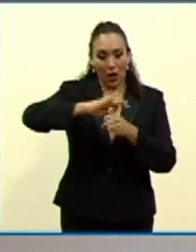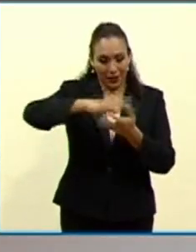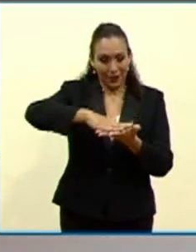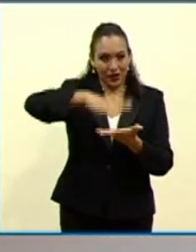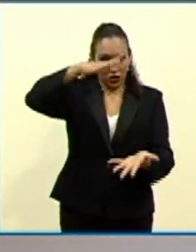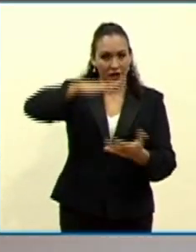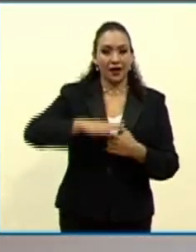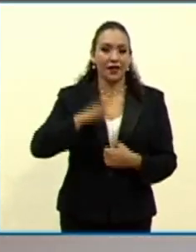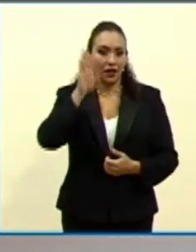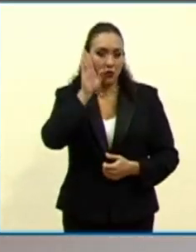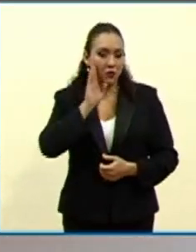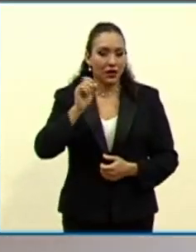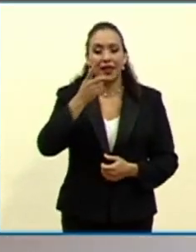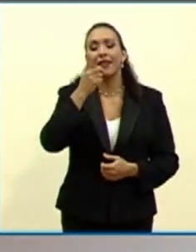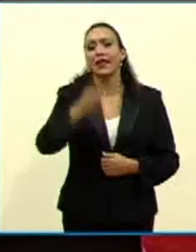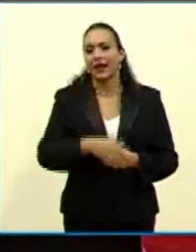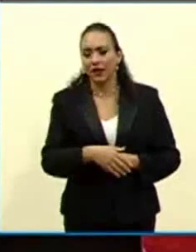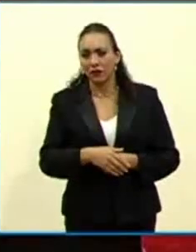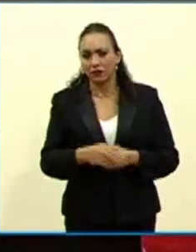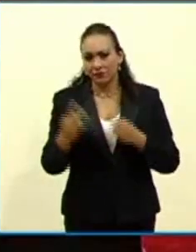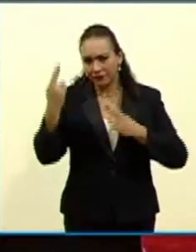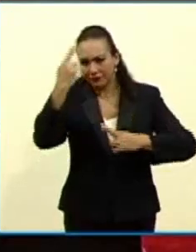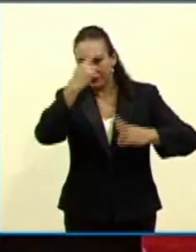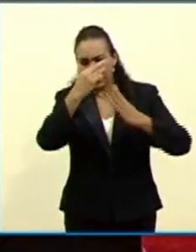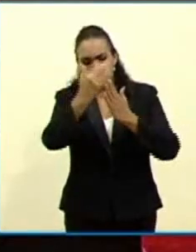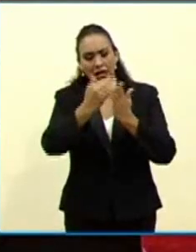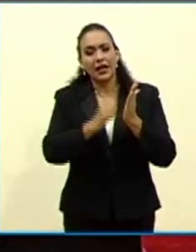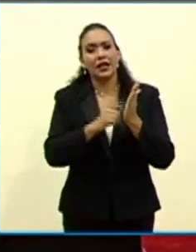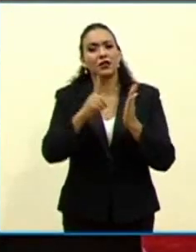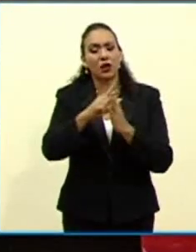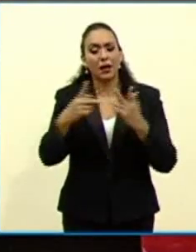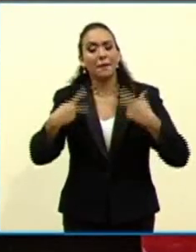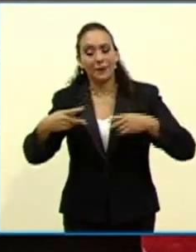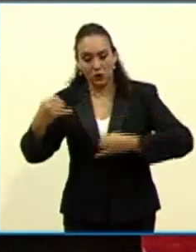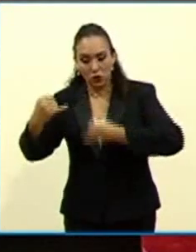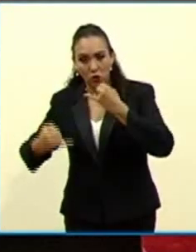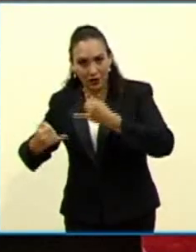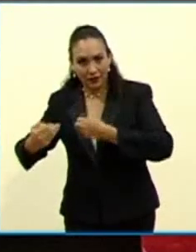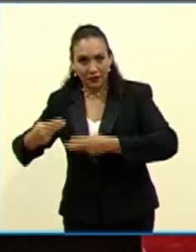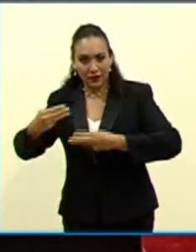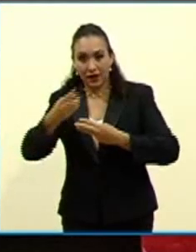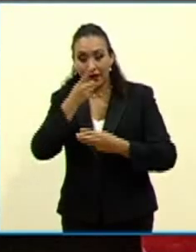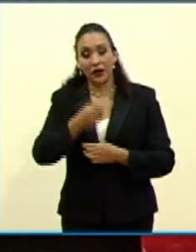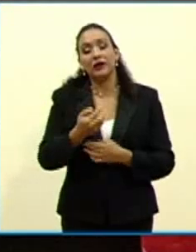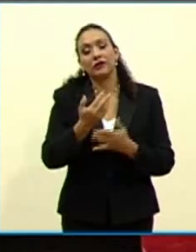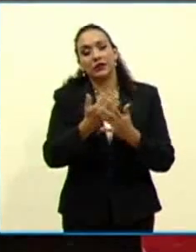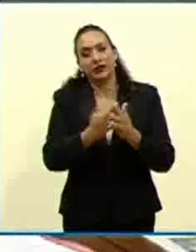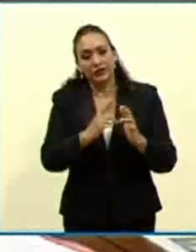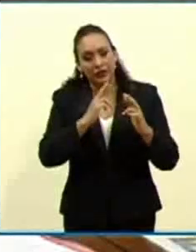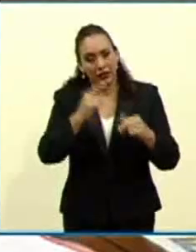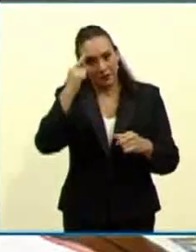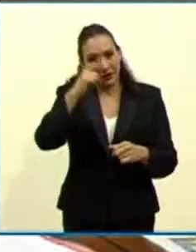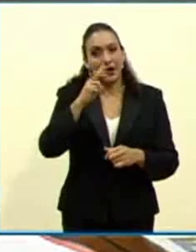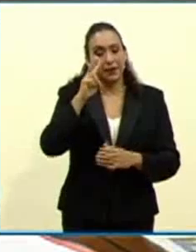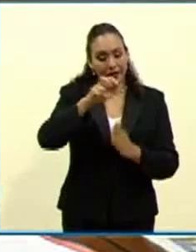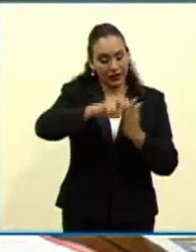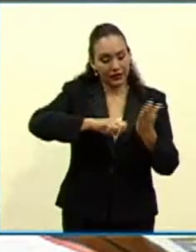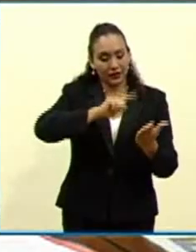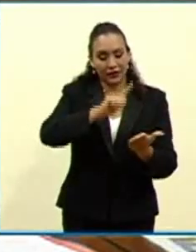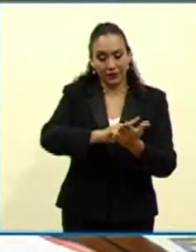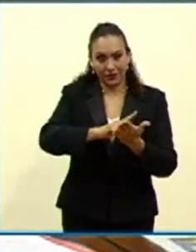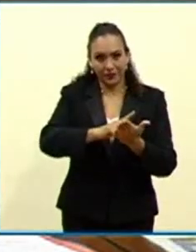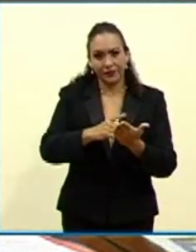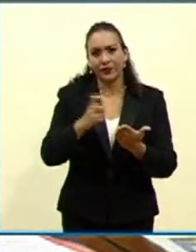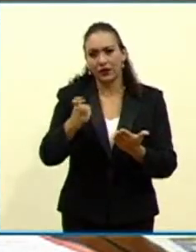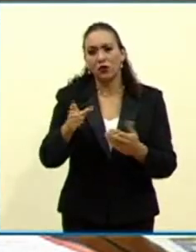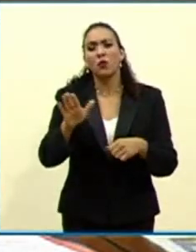Pleno determinó que quedó sin materia la solicitud que hicieron personas juzgadoras para suspender el proceso legislativo de reforma constitucional.